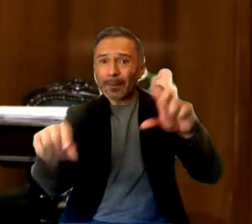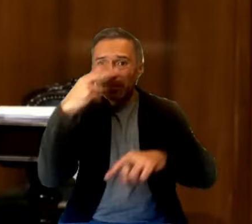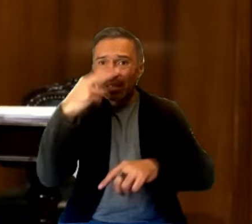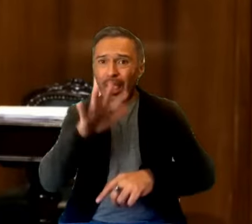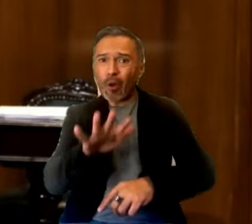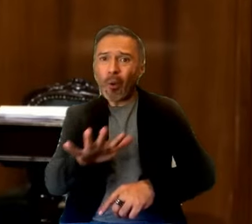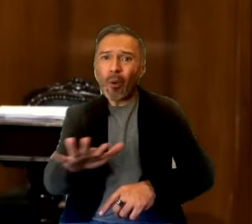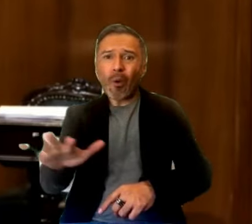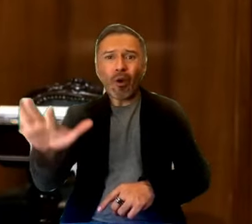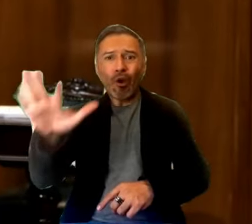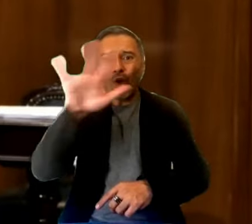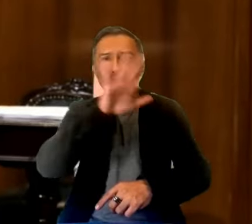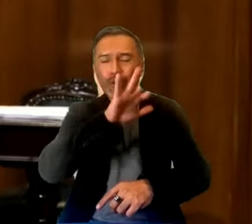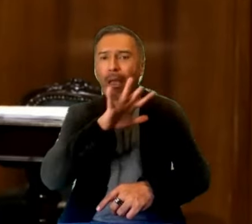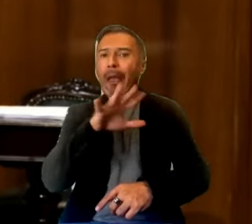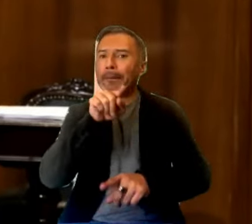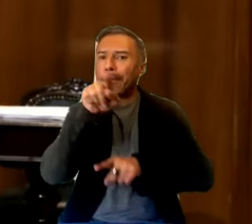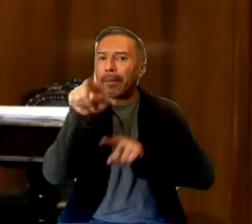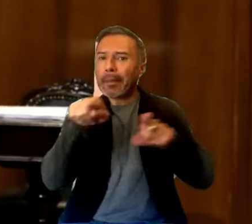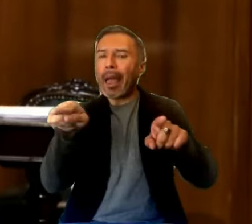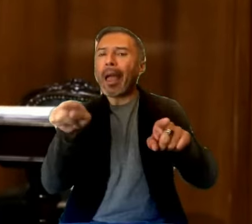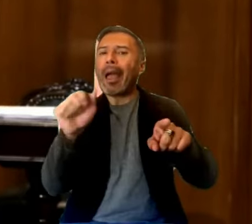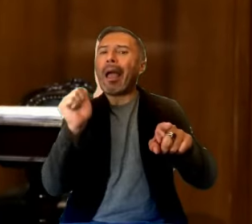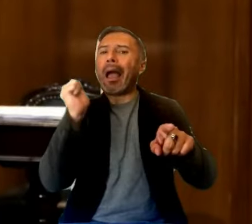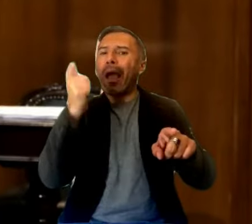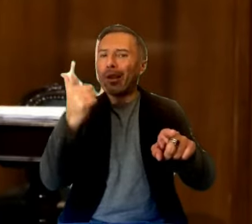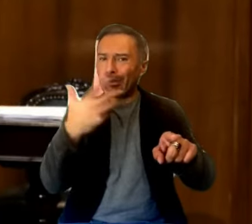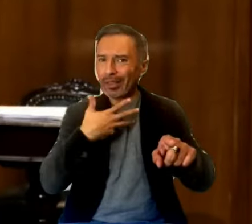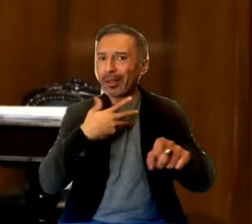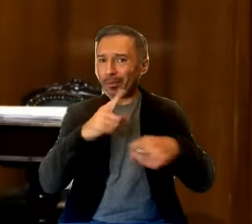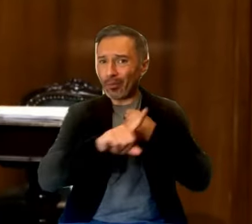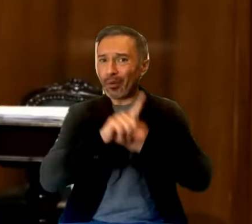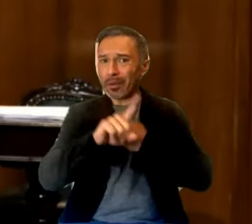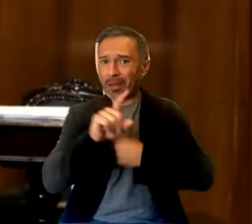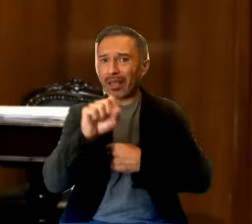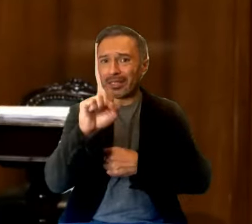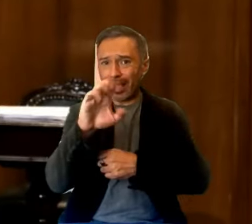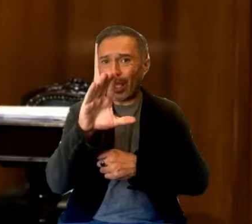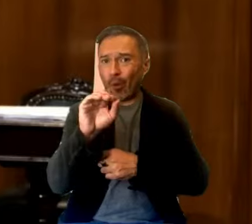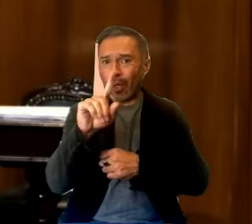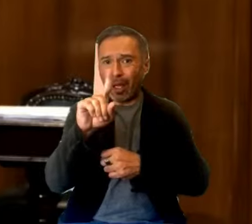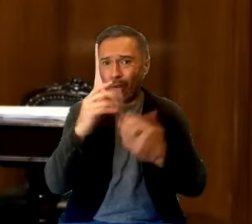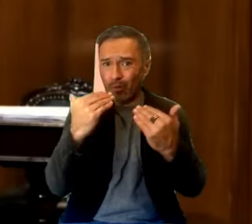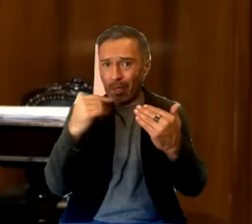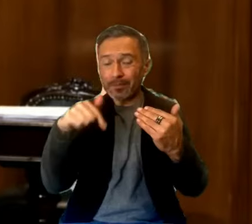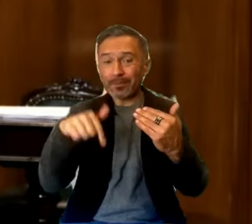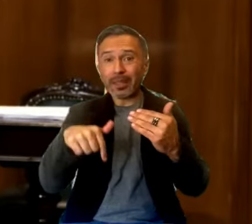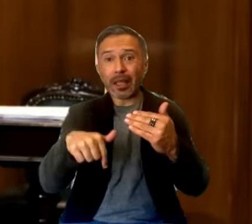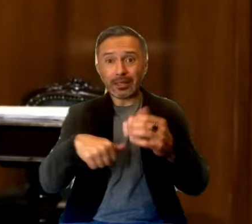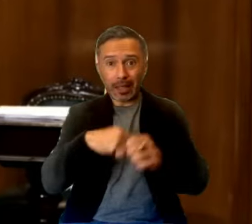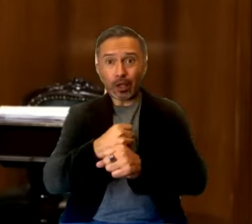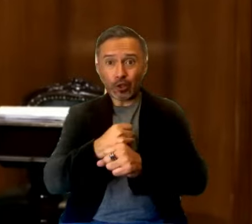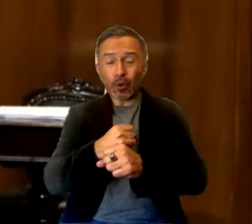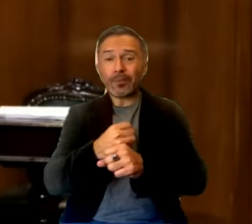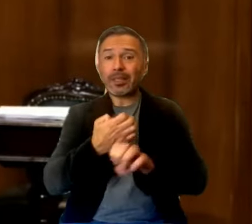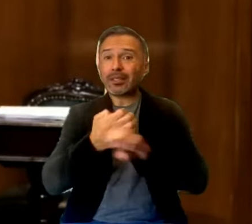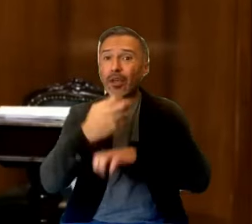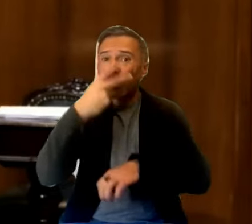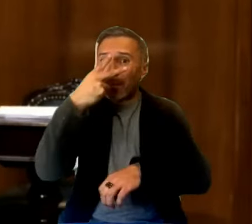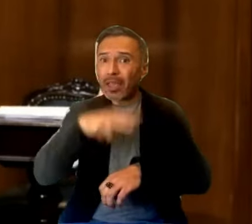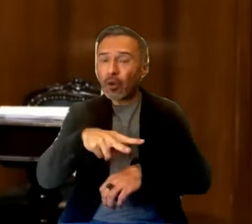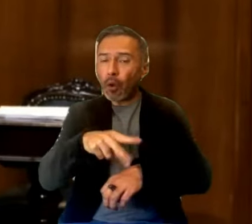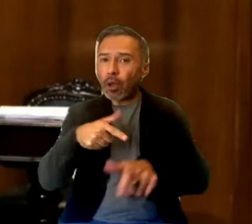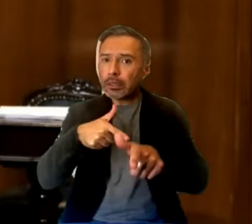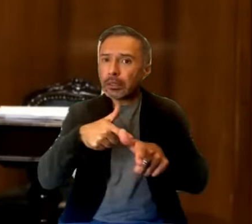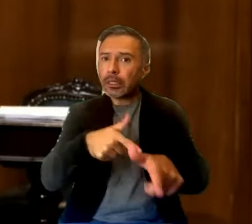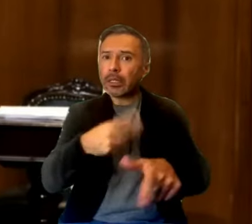de sequía. Este año el Estado de México lamentablemente acumula ya al menos 3 años muy secos en los que